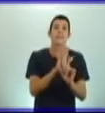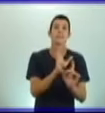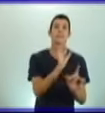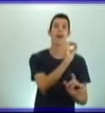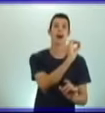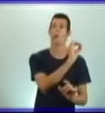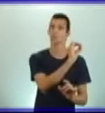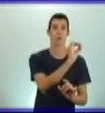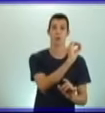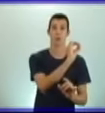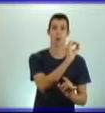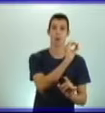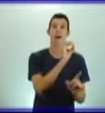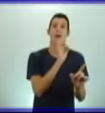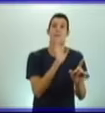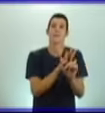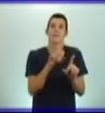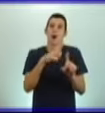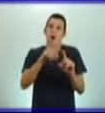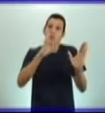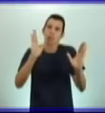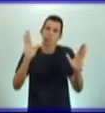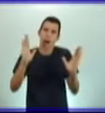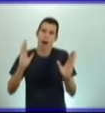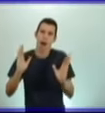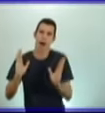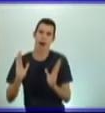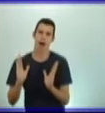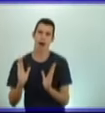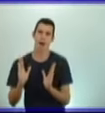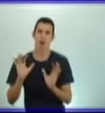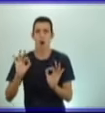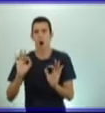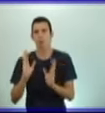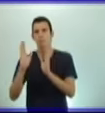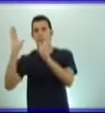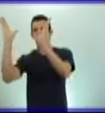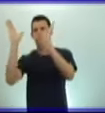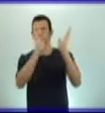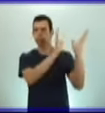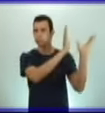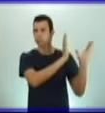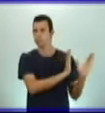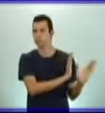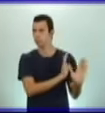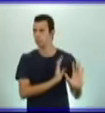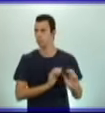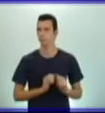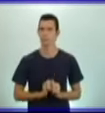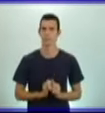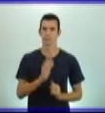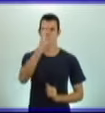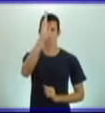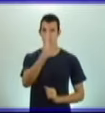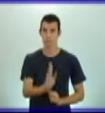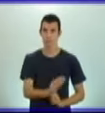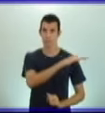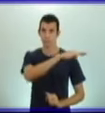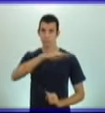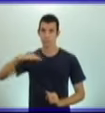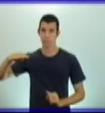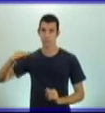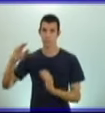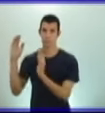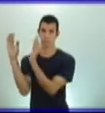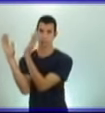una traslación de una unidad en sentido negativo. Luego obtenemos ese origen